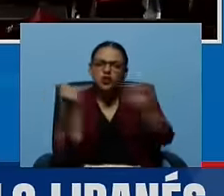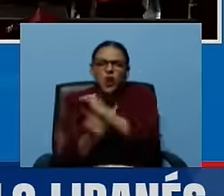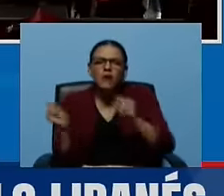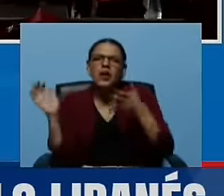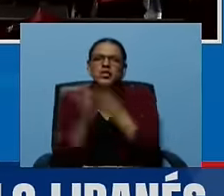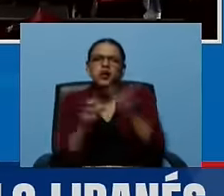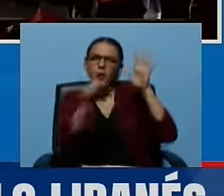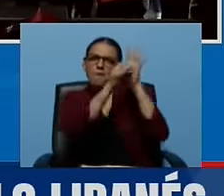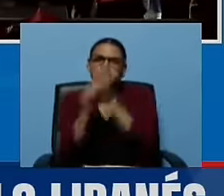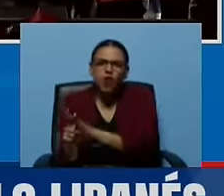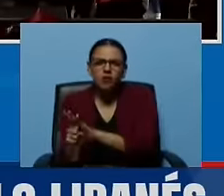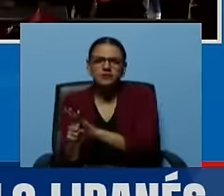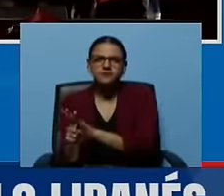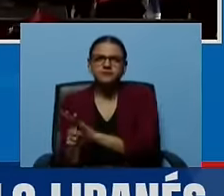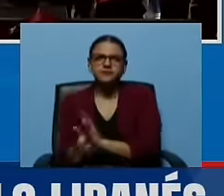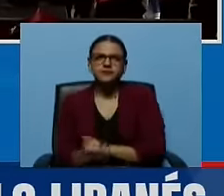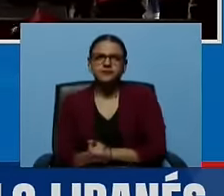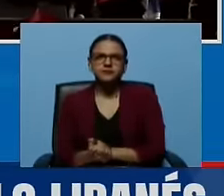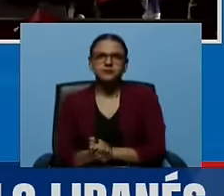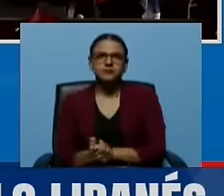del colonialismo.